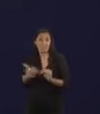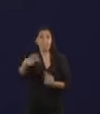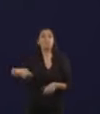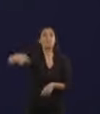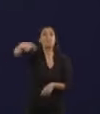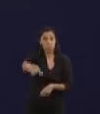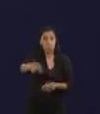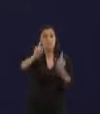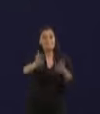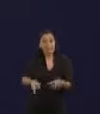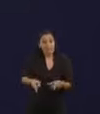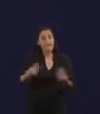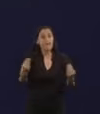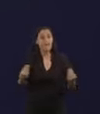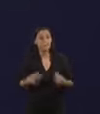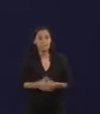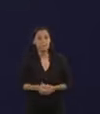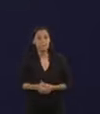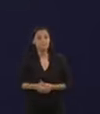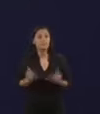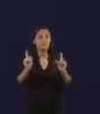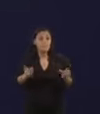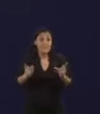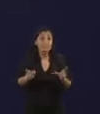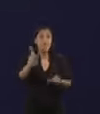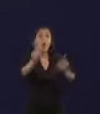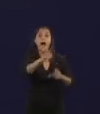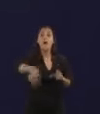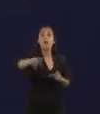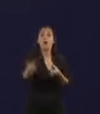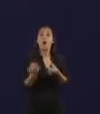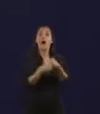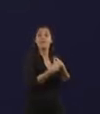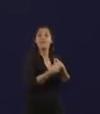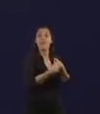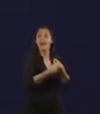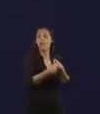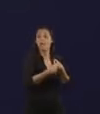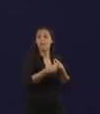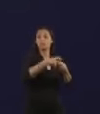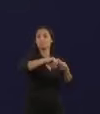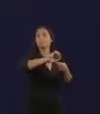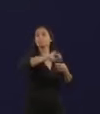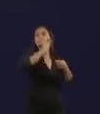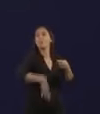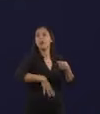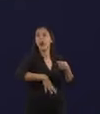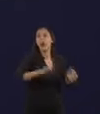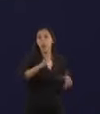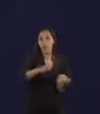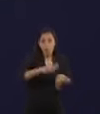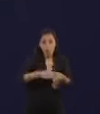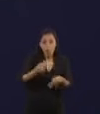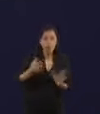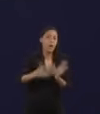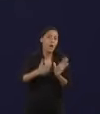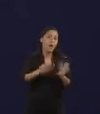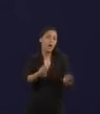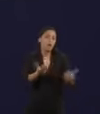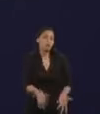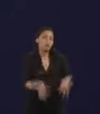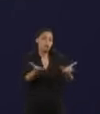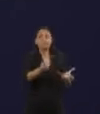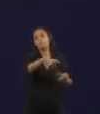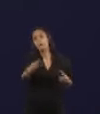aquellos que se dieron de baja por porque efectivamente les había aumentado mucho la cuota